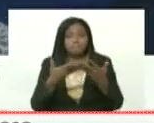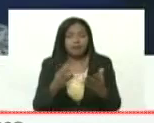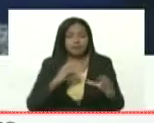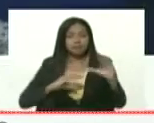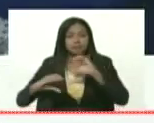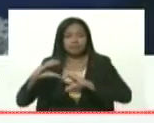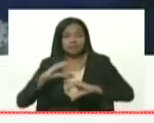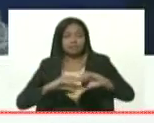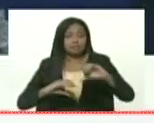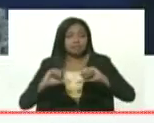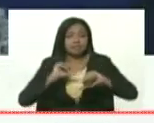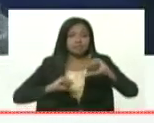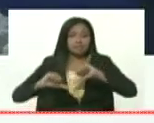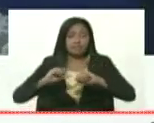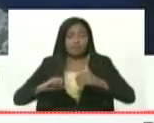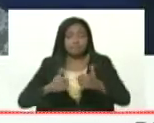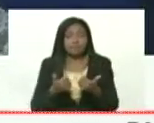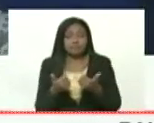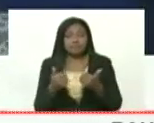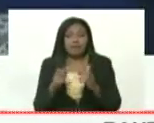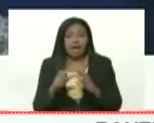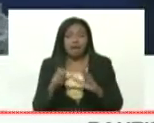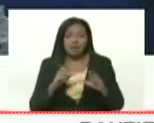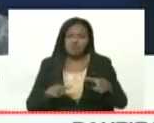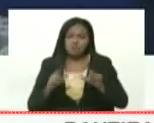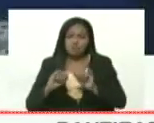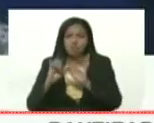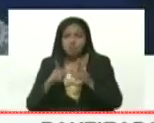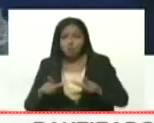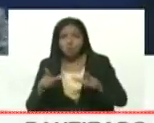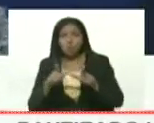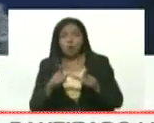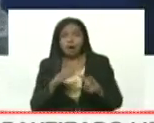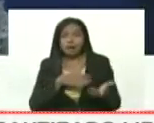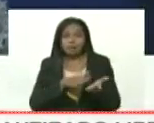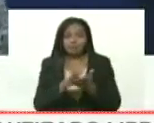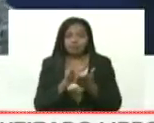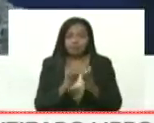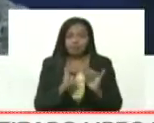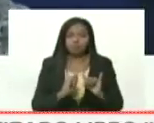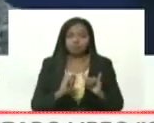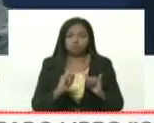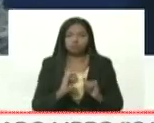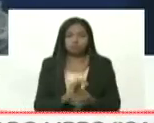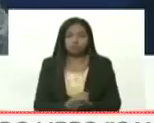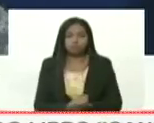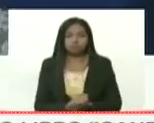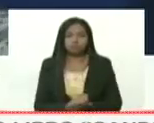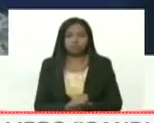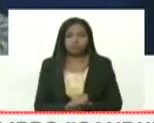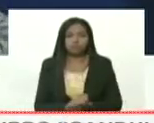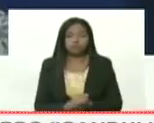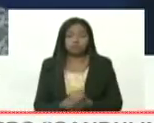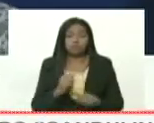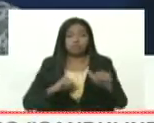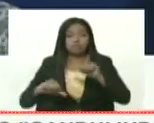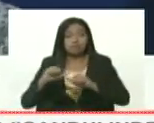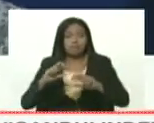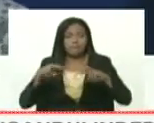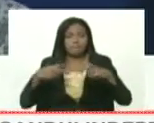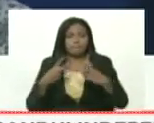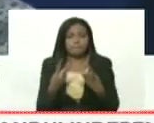ciencia que nace en el laboratorio a los pacientes, se hace gratuito y por supuesto son tratamientos muy